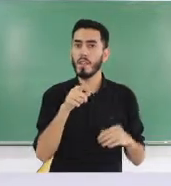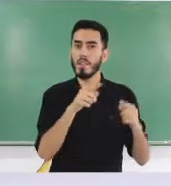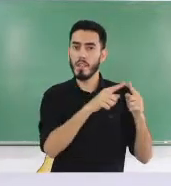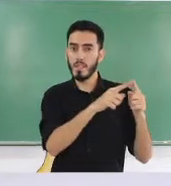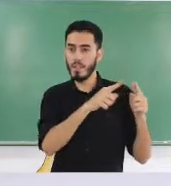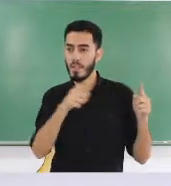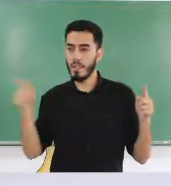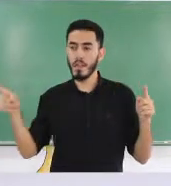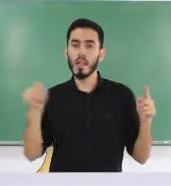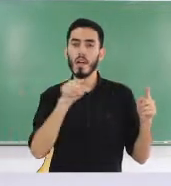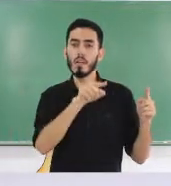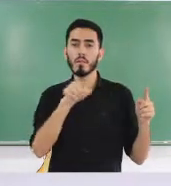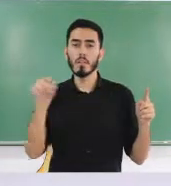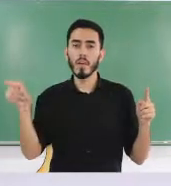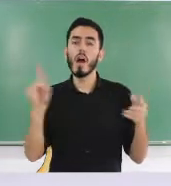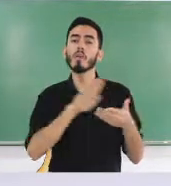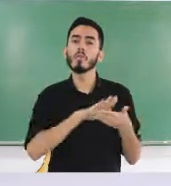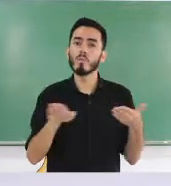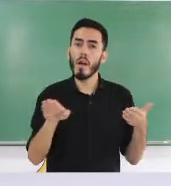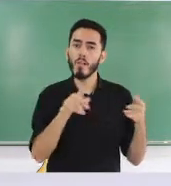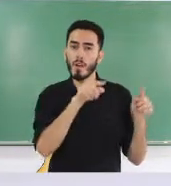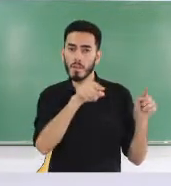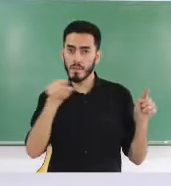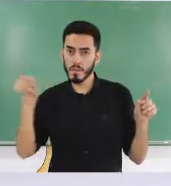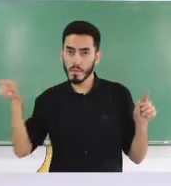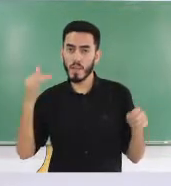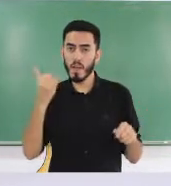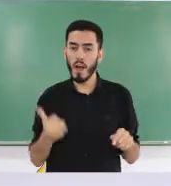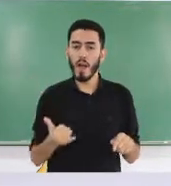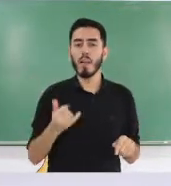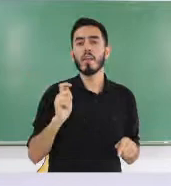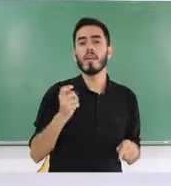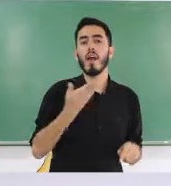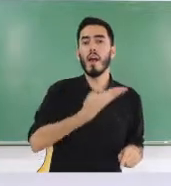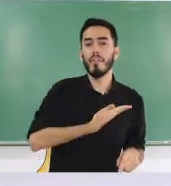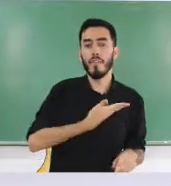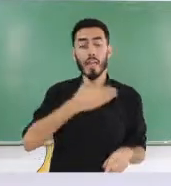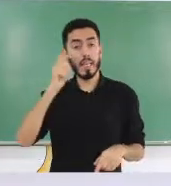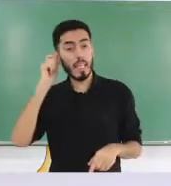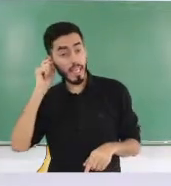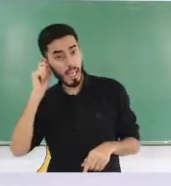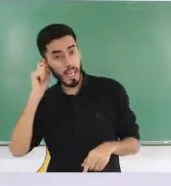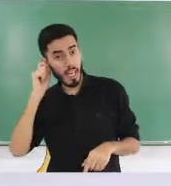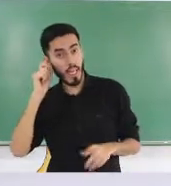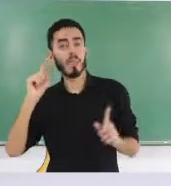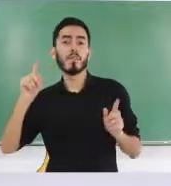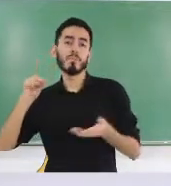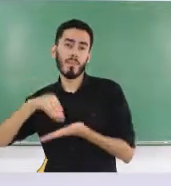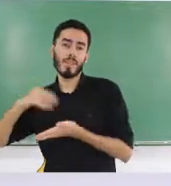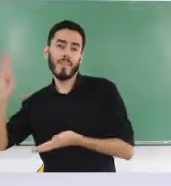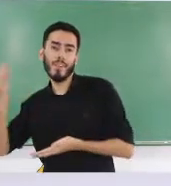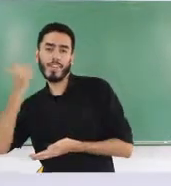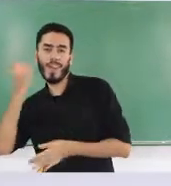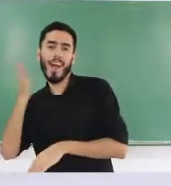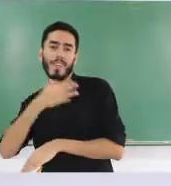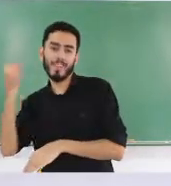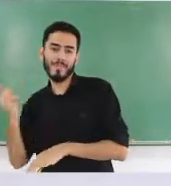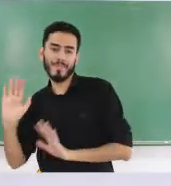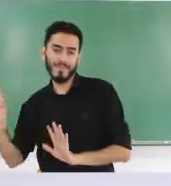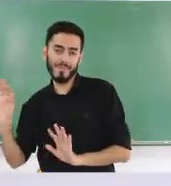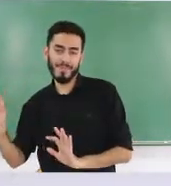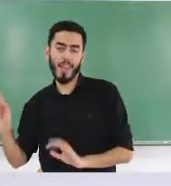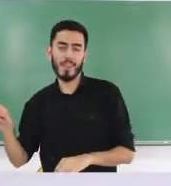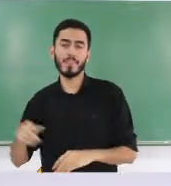F y G, y también el B, que ya lo teníamos, ¿sí? Como